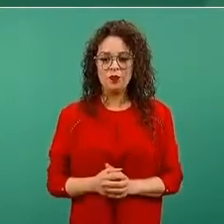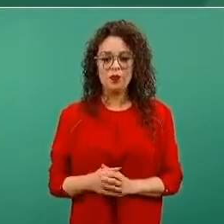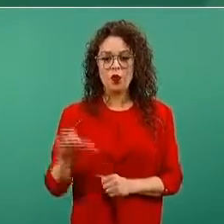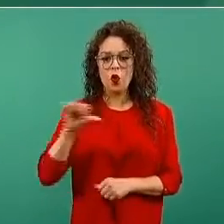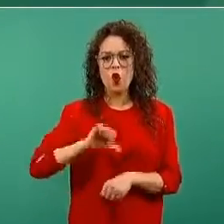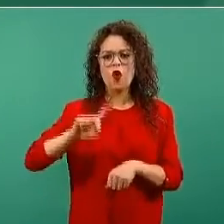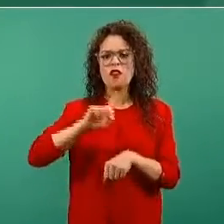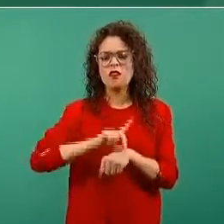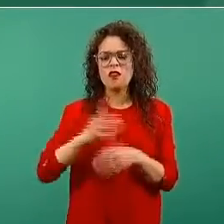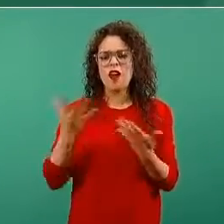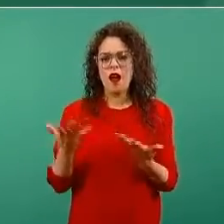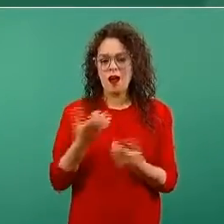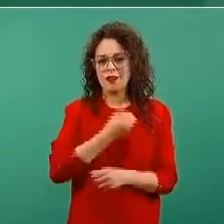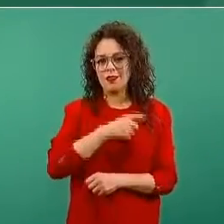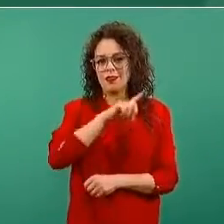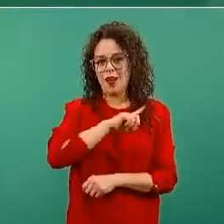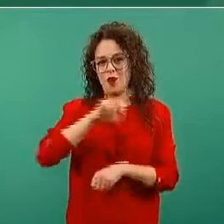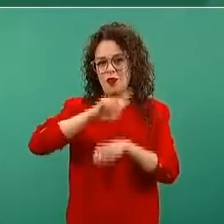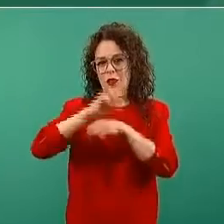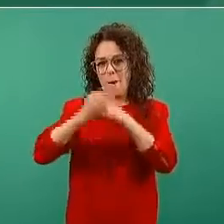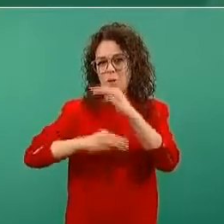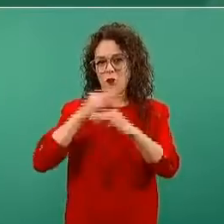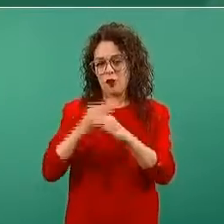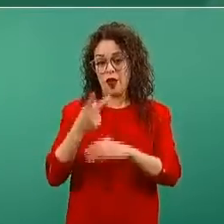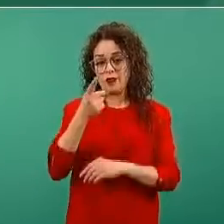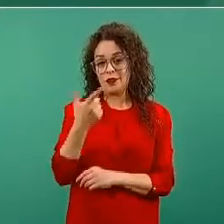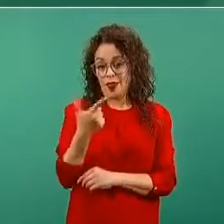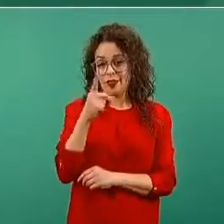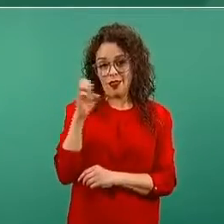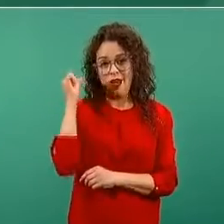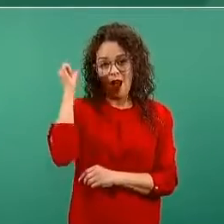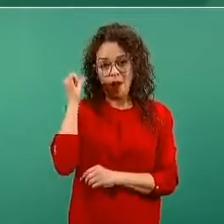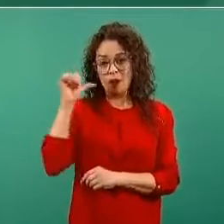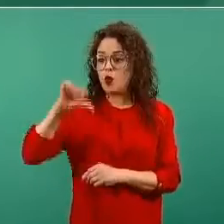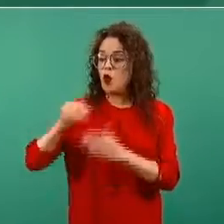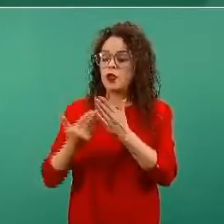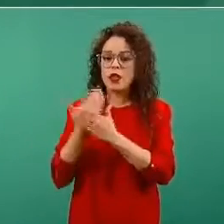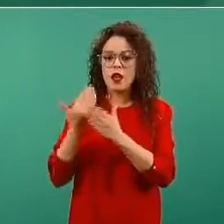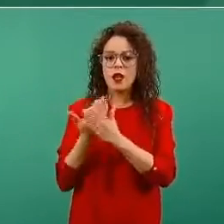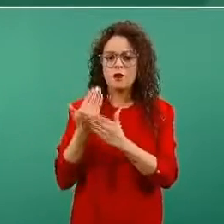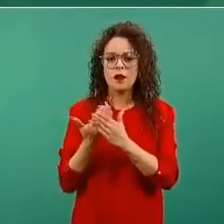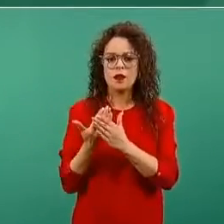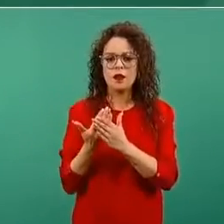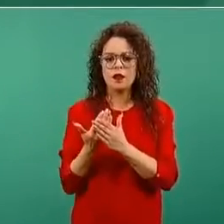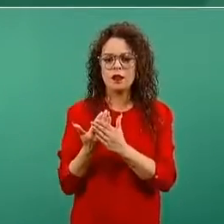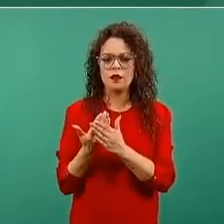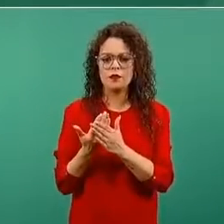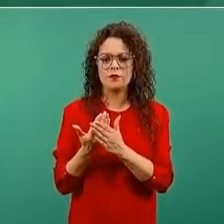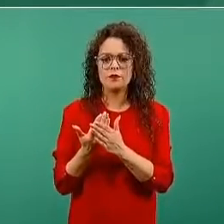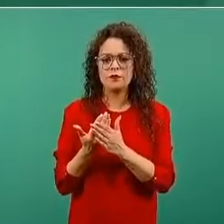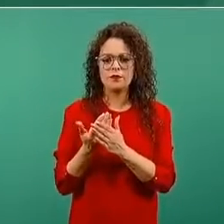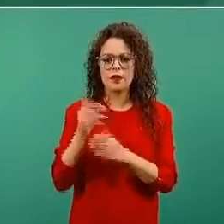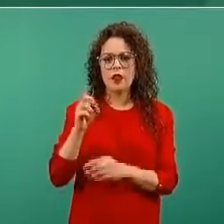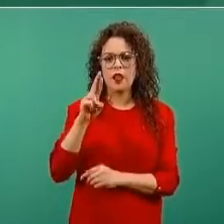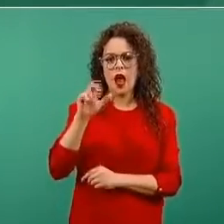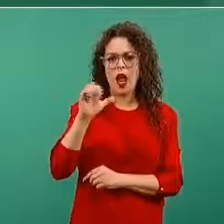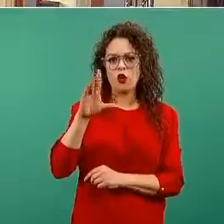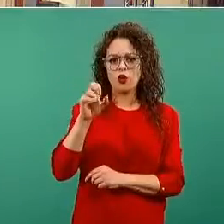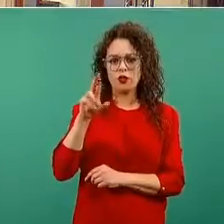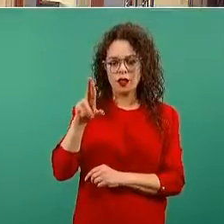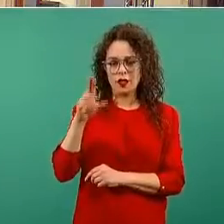el Día Mundial de la Salud, 7 de abril, y por la mañana participamos el doctor José,